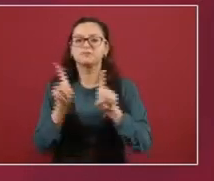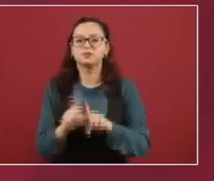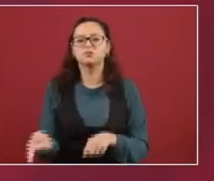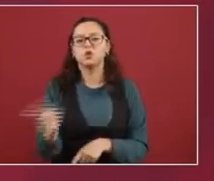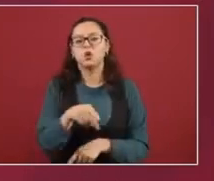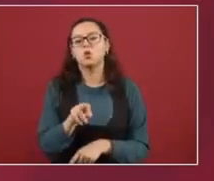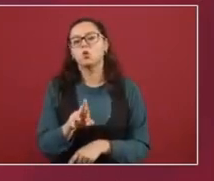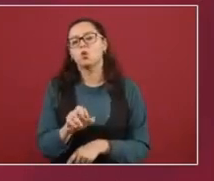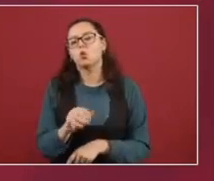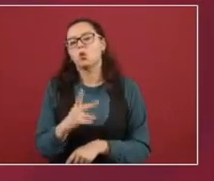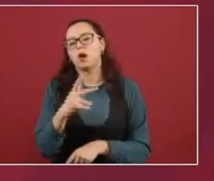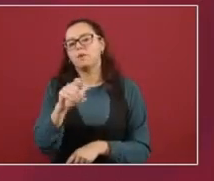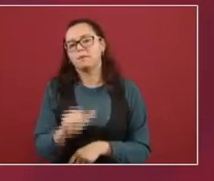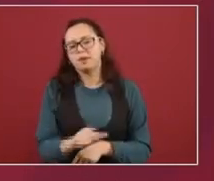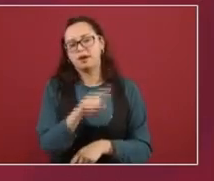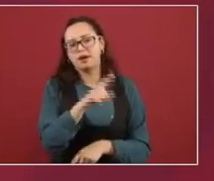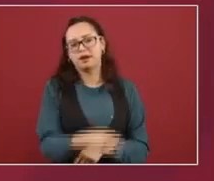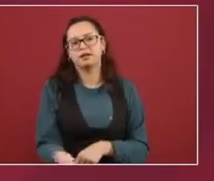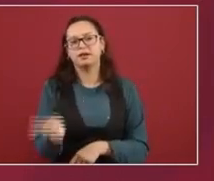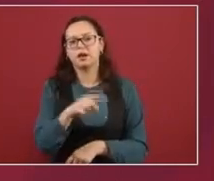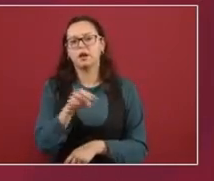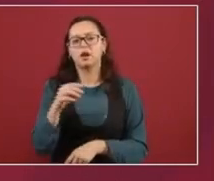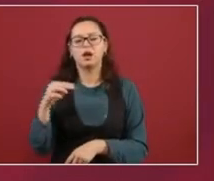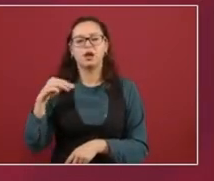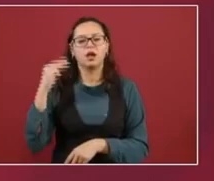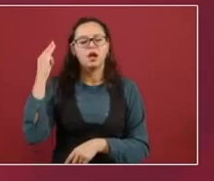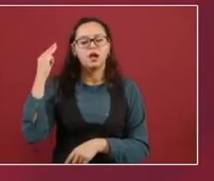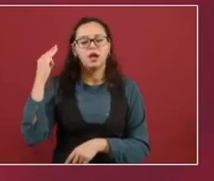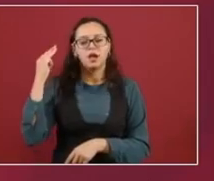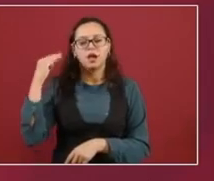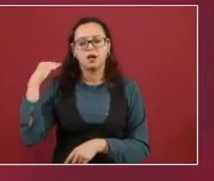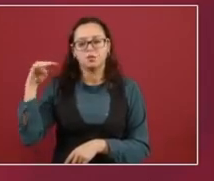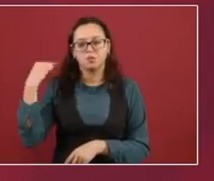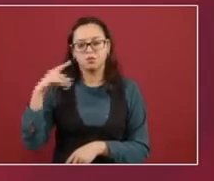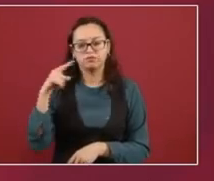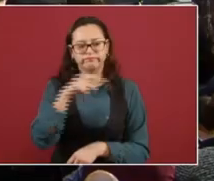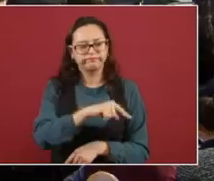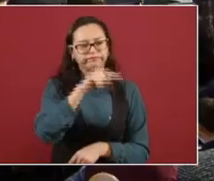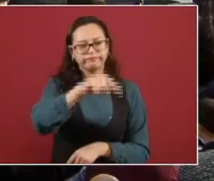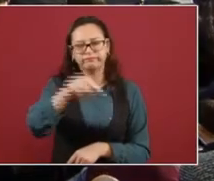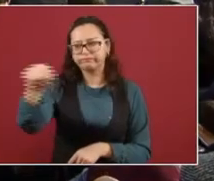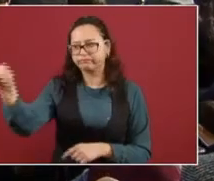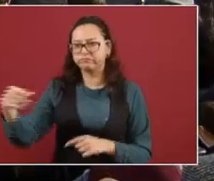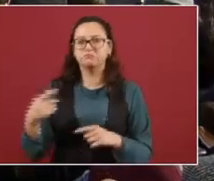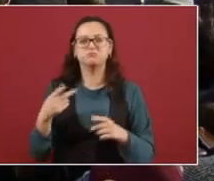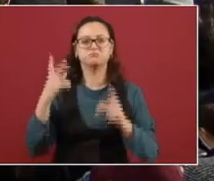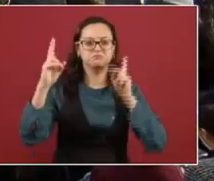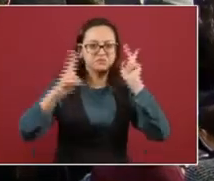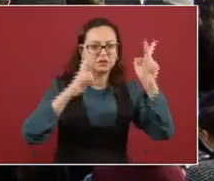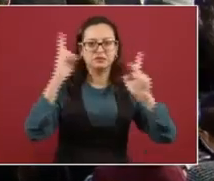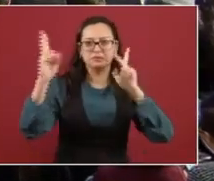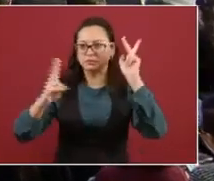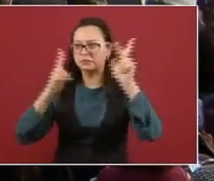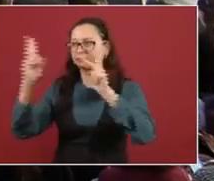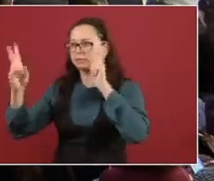Morelia, y eso es lo que se está haciendo, combinando